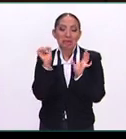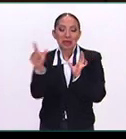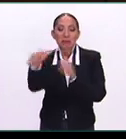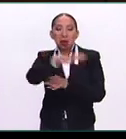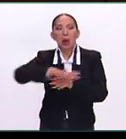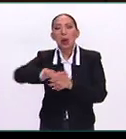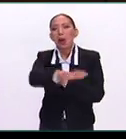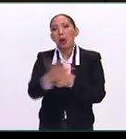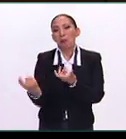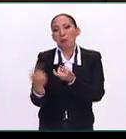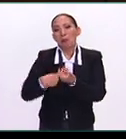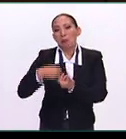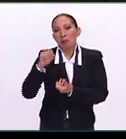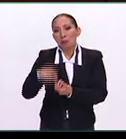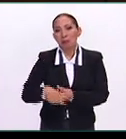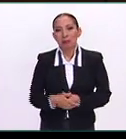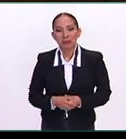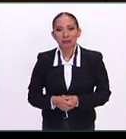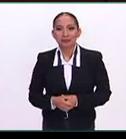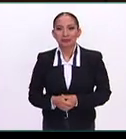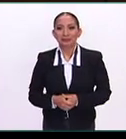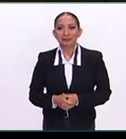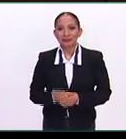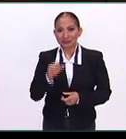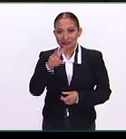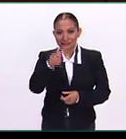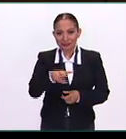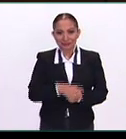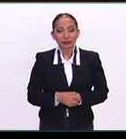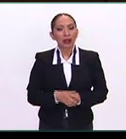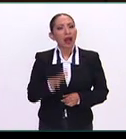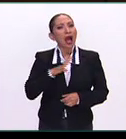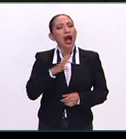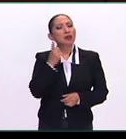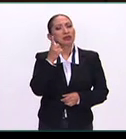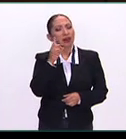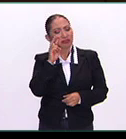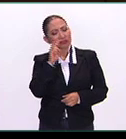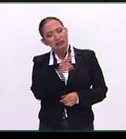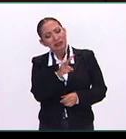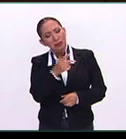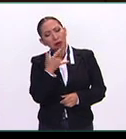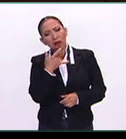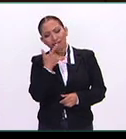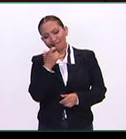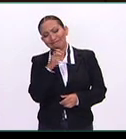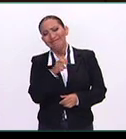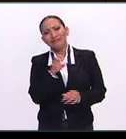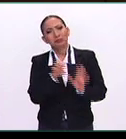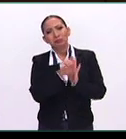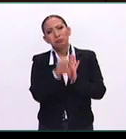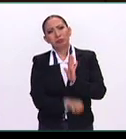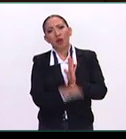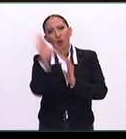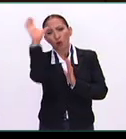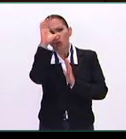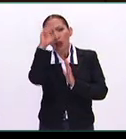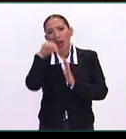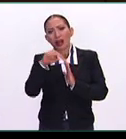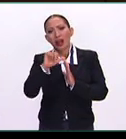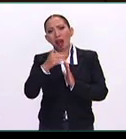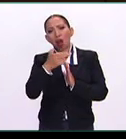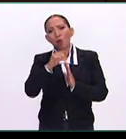son parte del inventario. Exactamente. Hay un fenómeno que llama la atención en el caso de la cultura